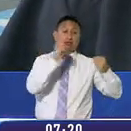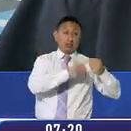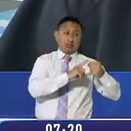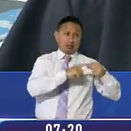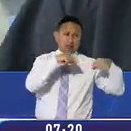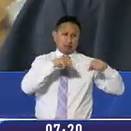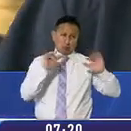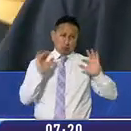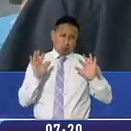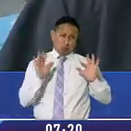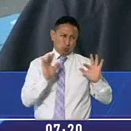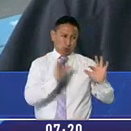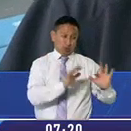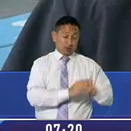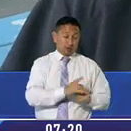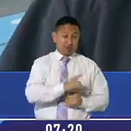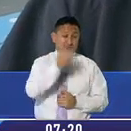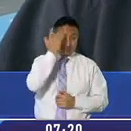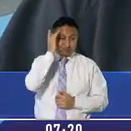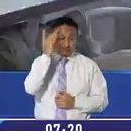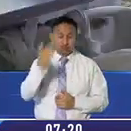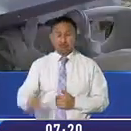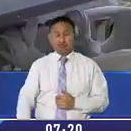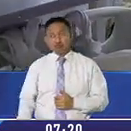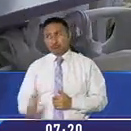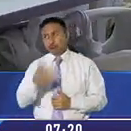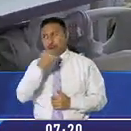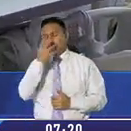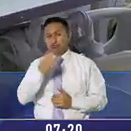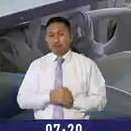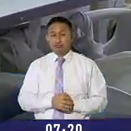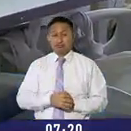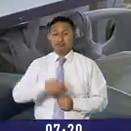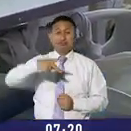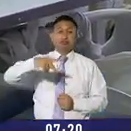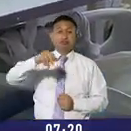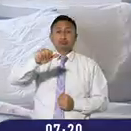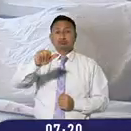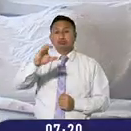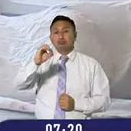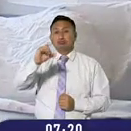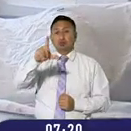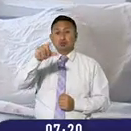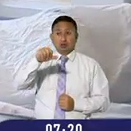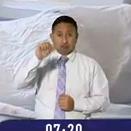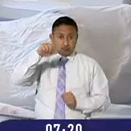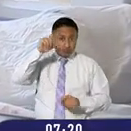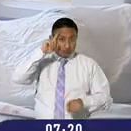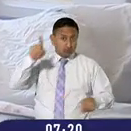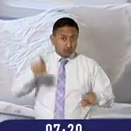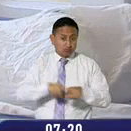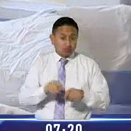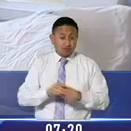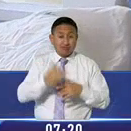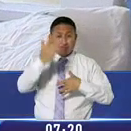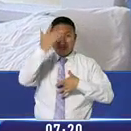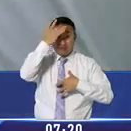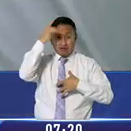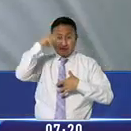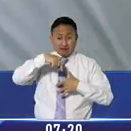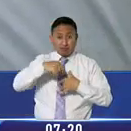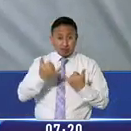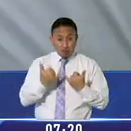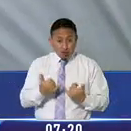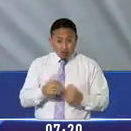sí es preocupante, es indignante realmente. Paola trabaja en el sistema privado y coincide. La cantidad de enfermos que llega estos días es